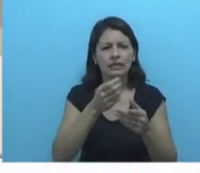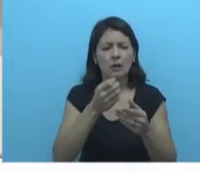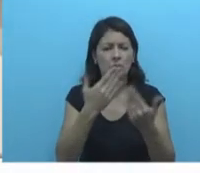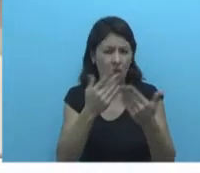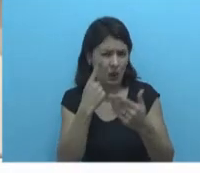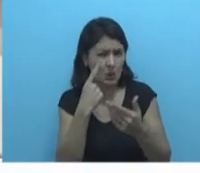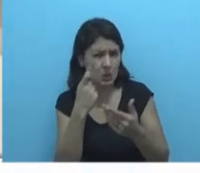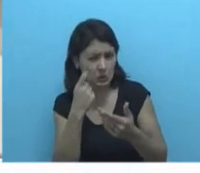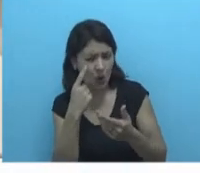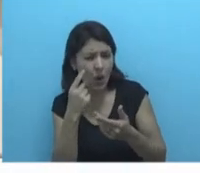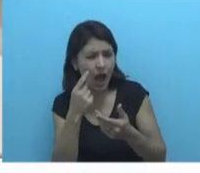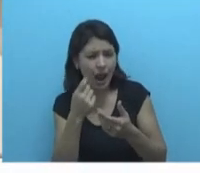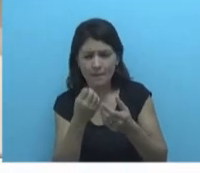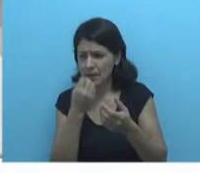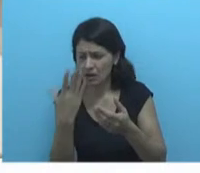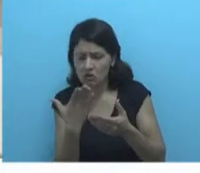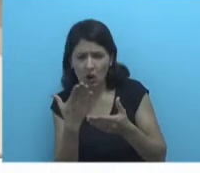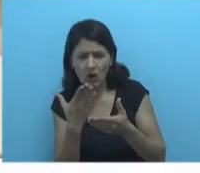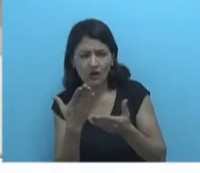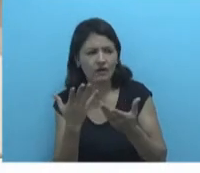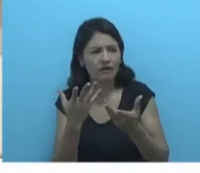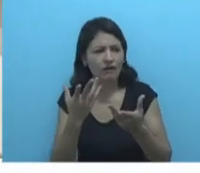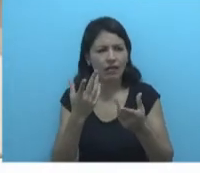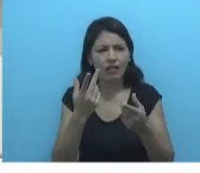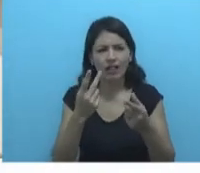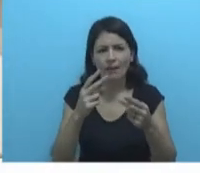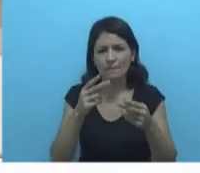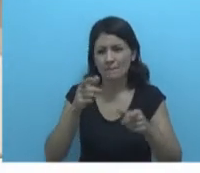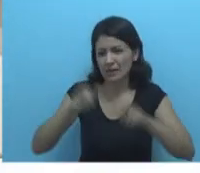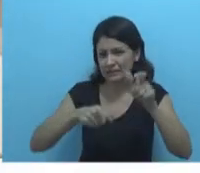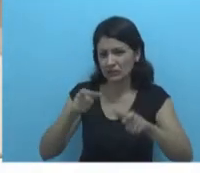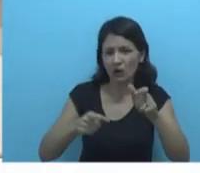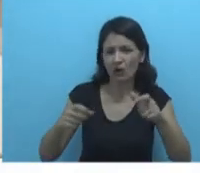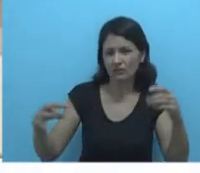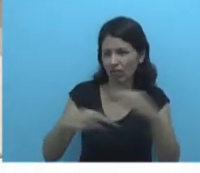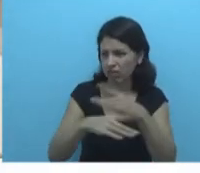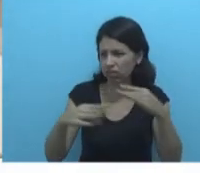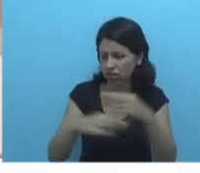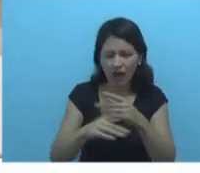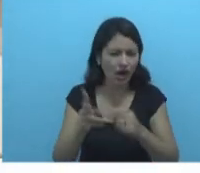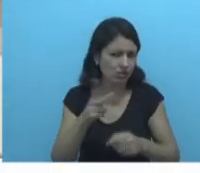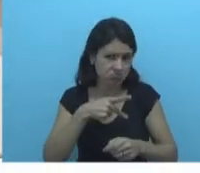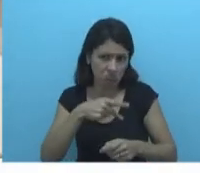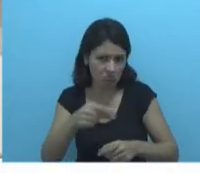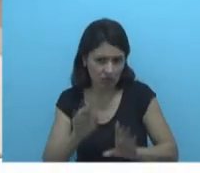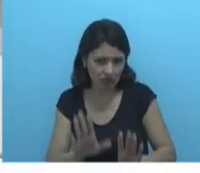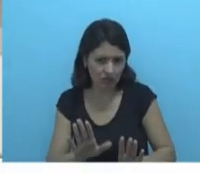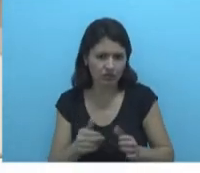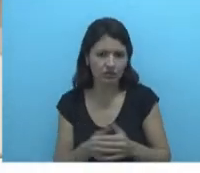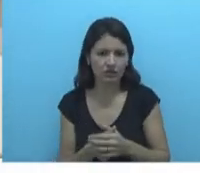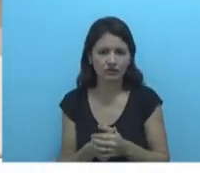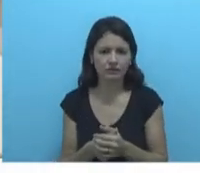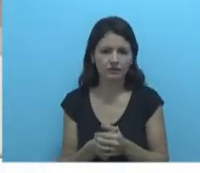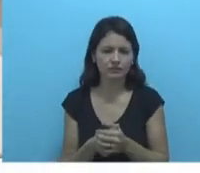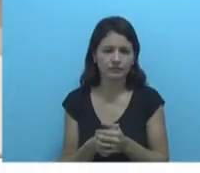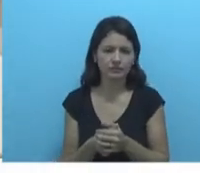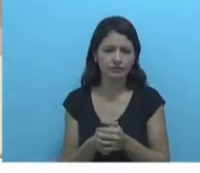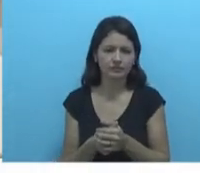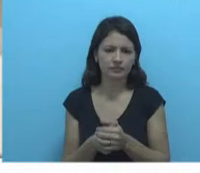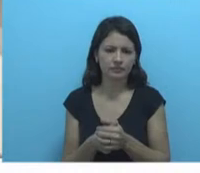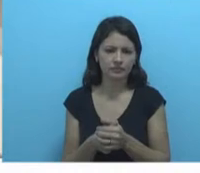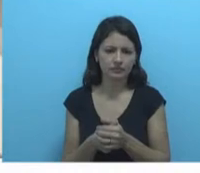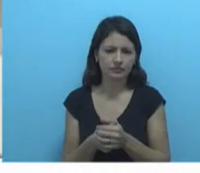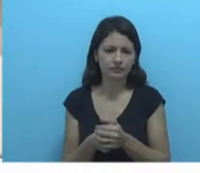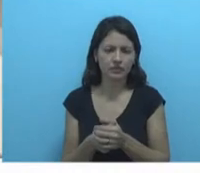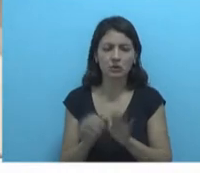la tabla, una revisión para poder verlo nuevamente, si no, en el bloque de Unión Cívica Radical, que conste que va a